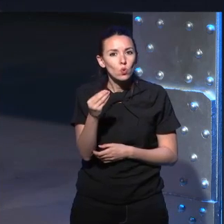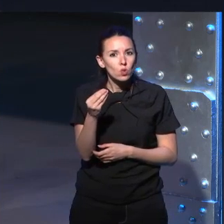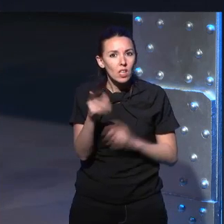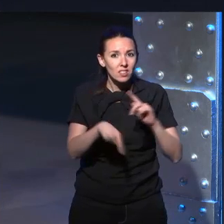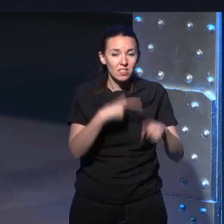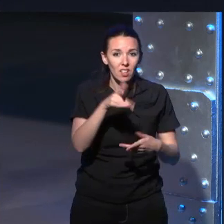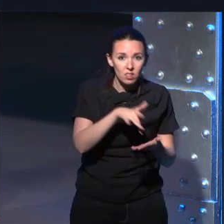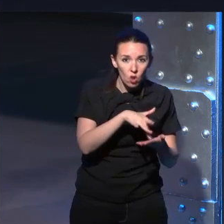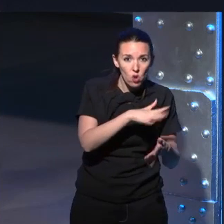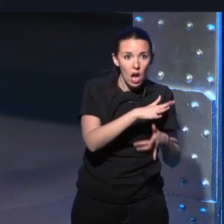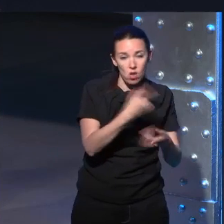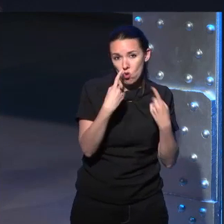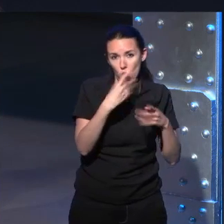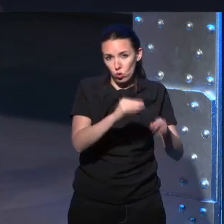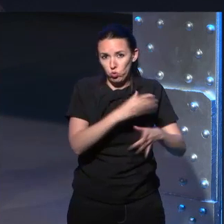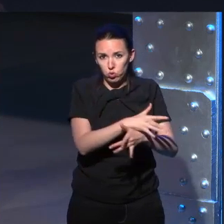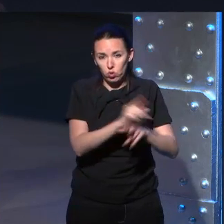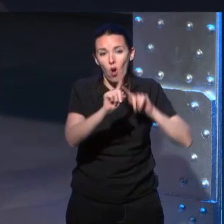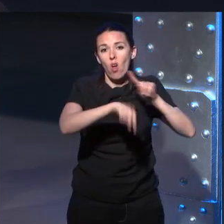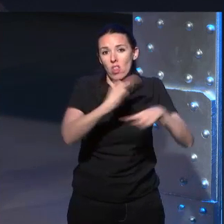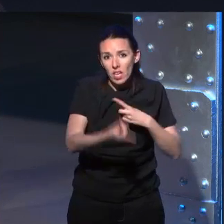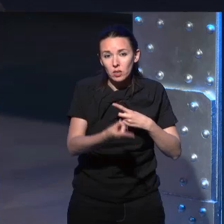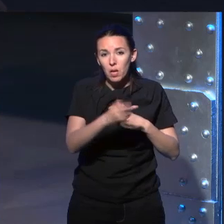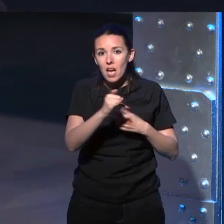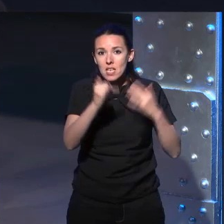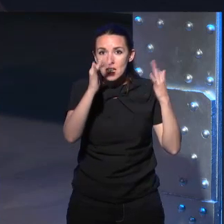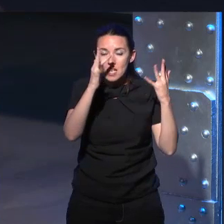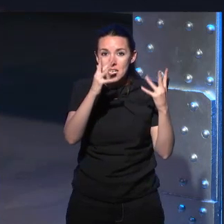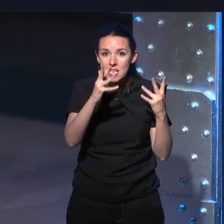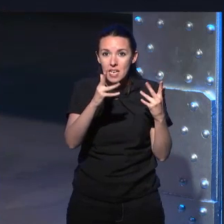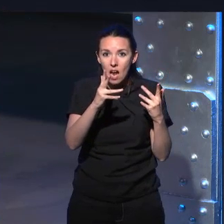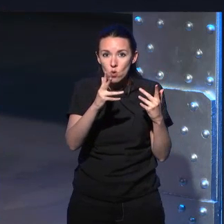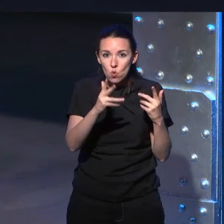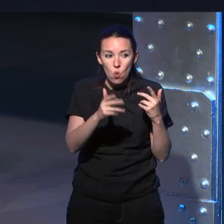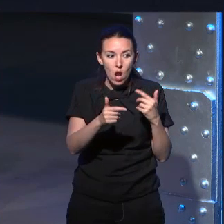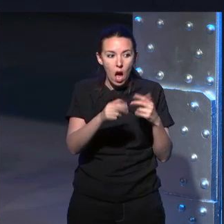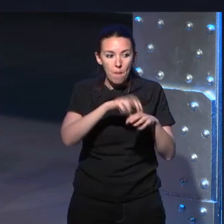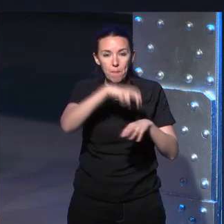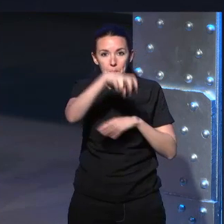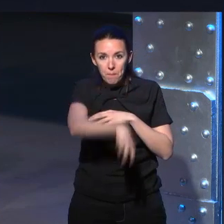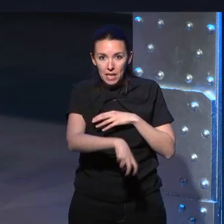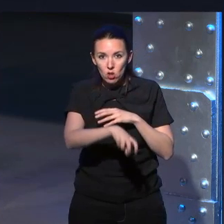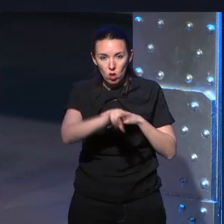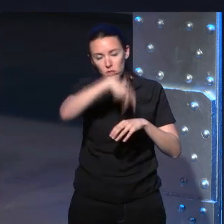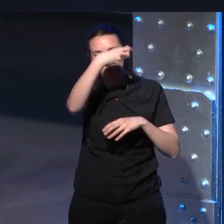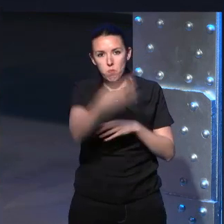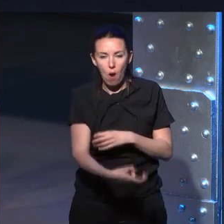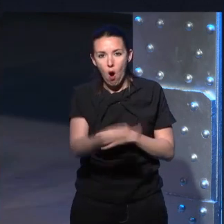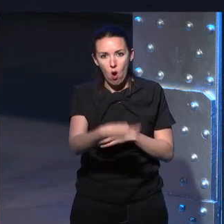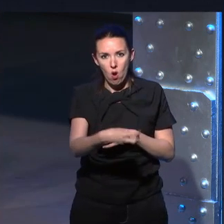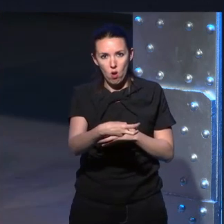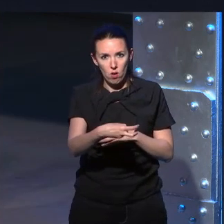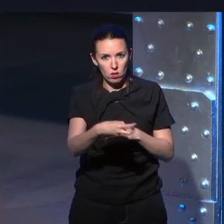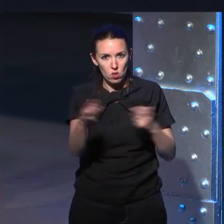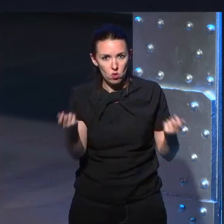después de acostarse Sí. con un novio, calcula mal el brinco y se desploma. Y cae sobre un